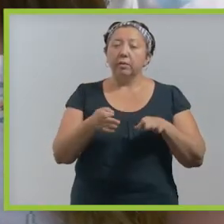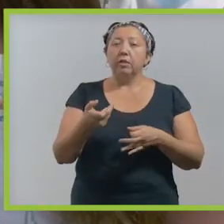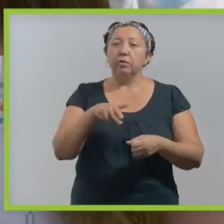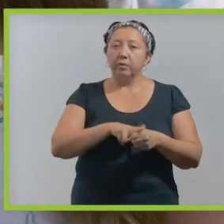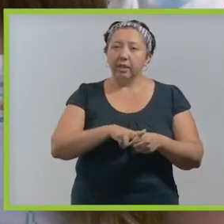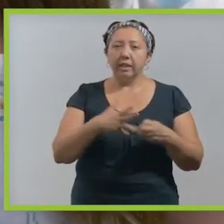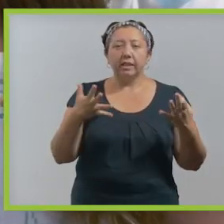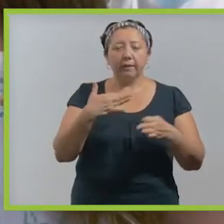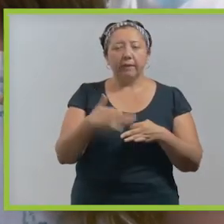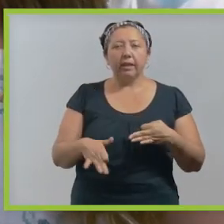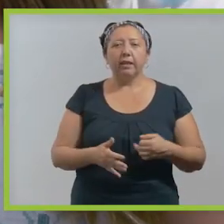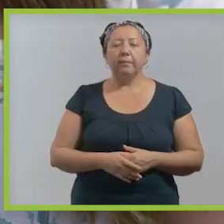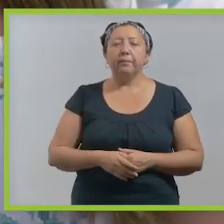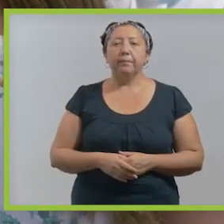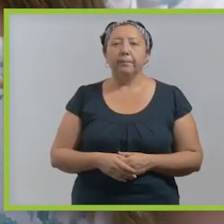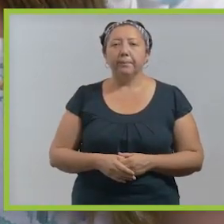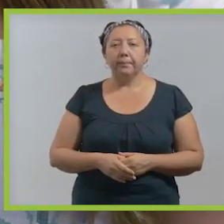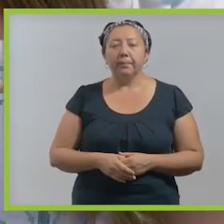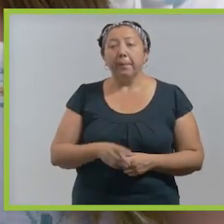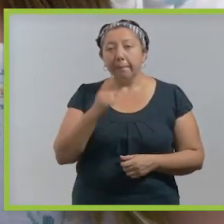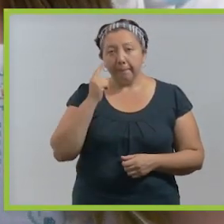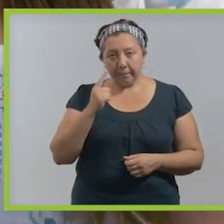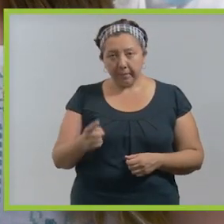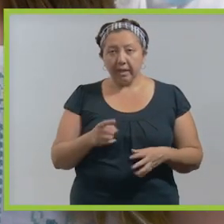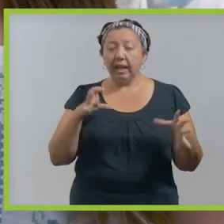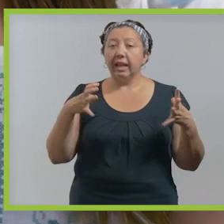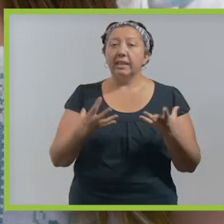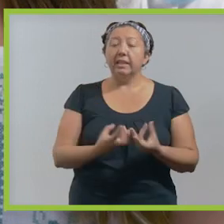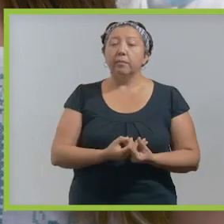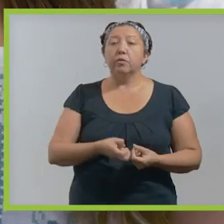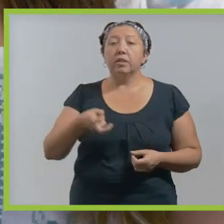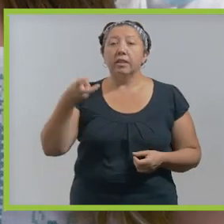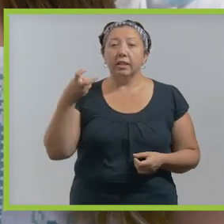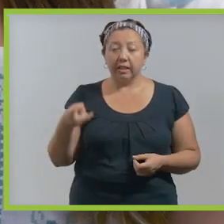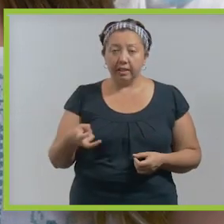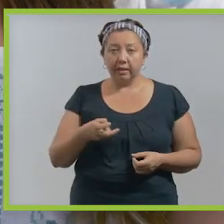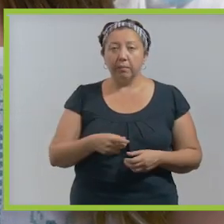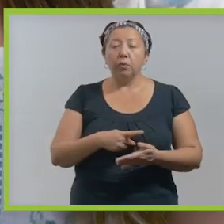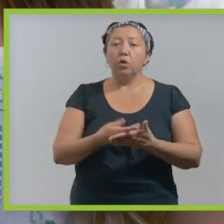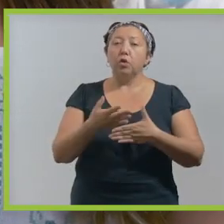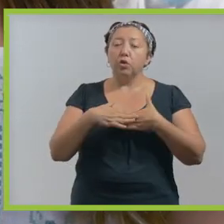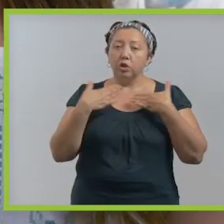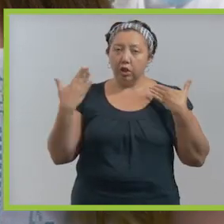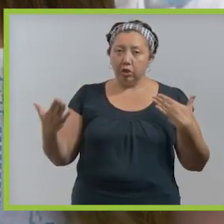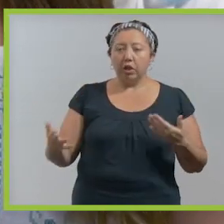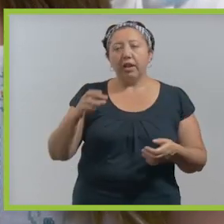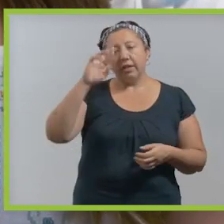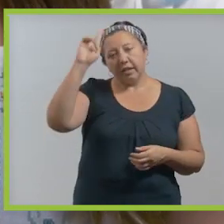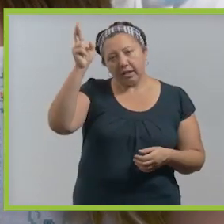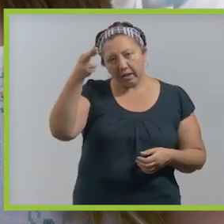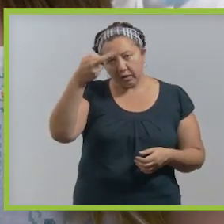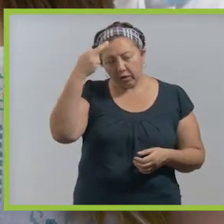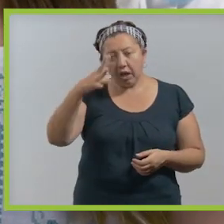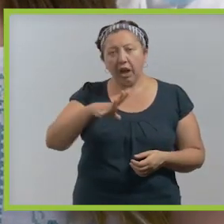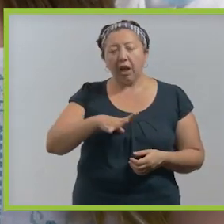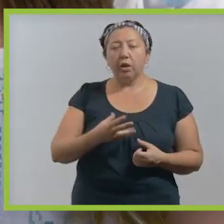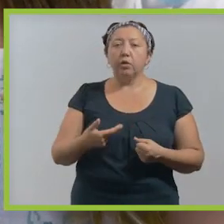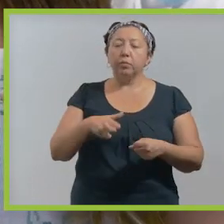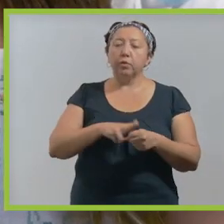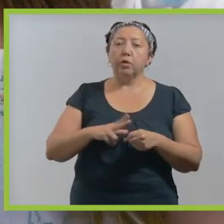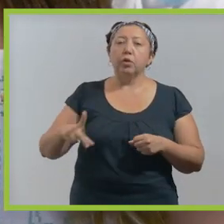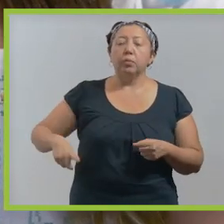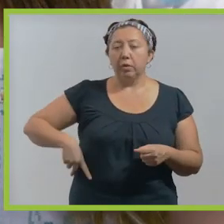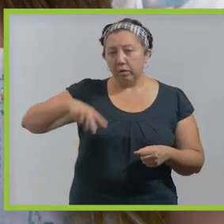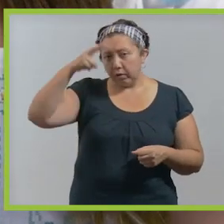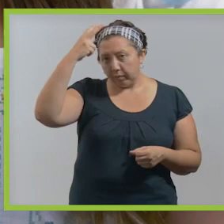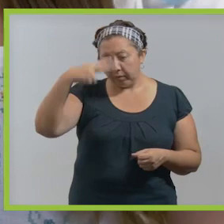sector salud que hacía falta. Mira, Libden, estamos en ese proceso. Hay que recordar que hay hospitales que son del